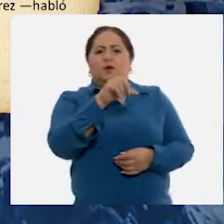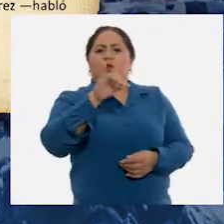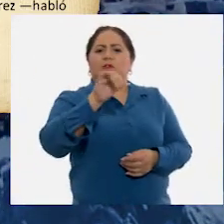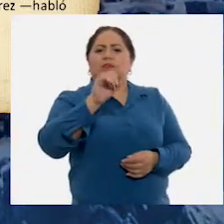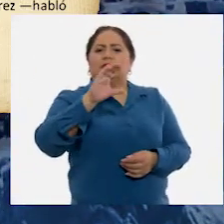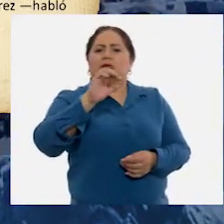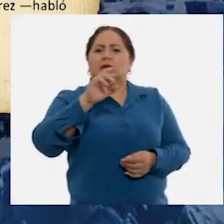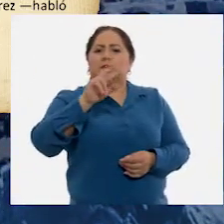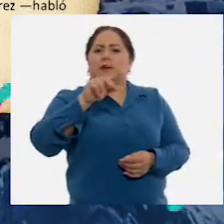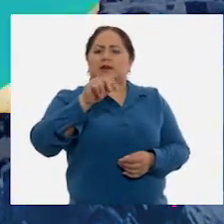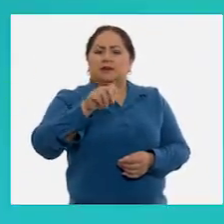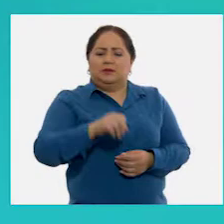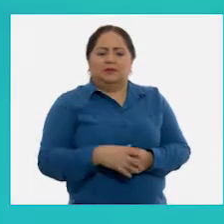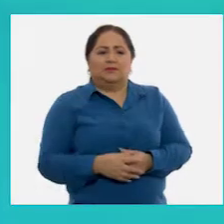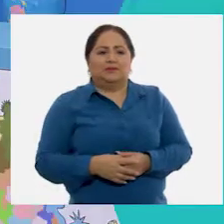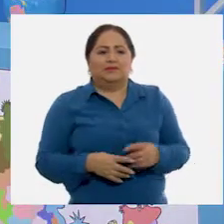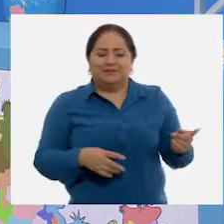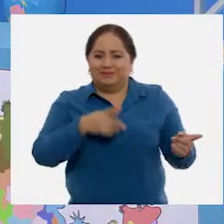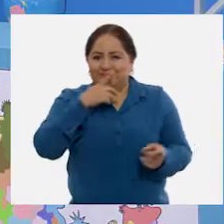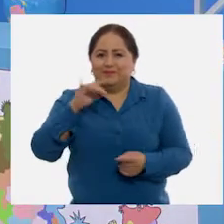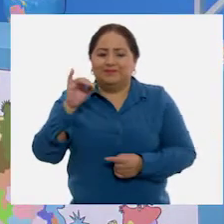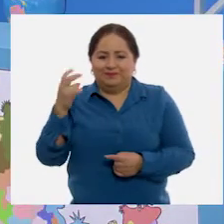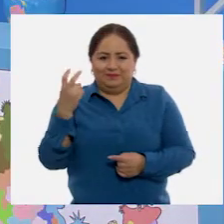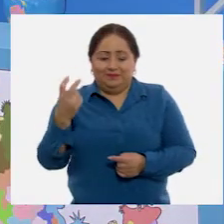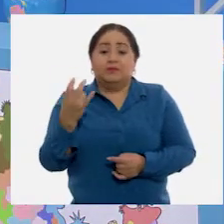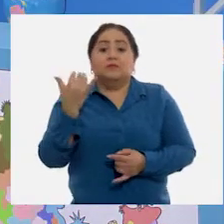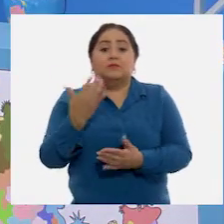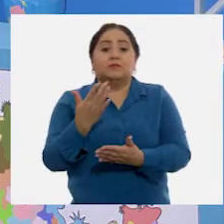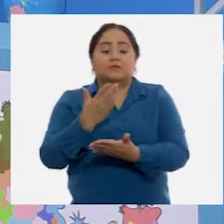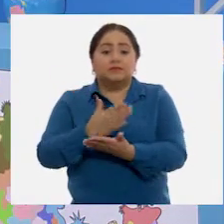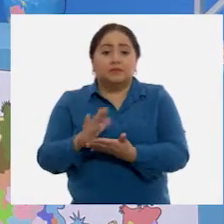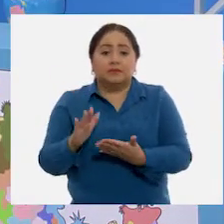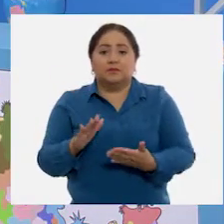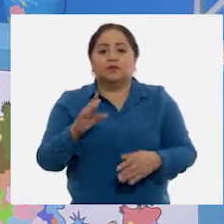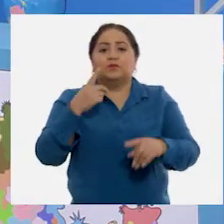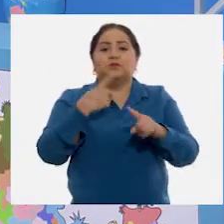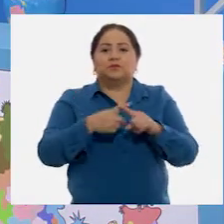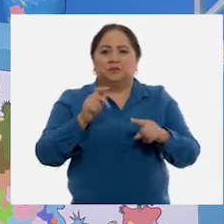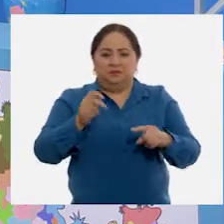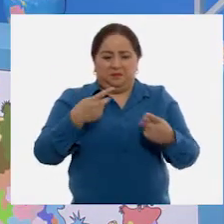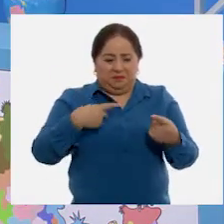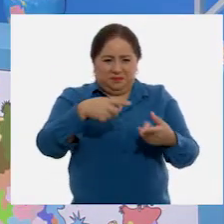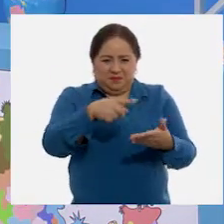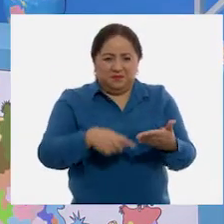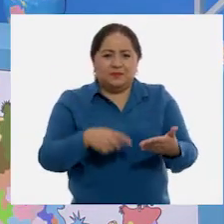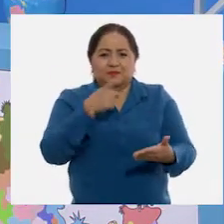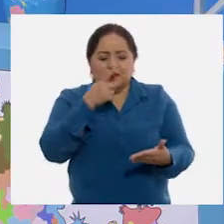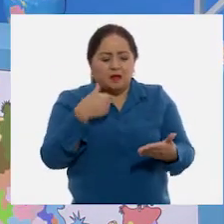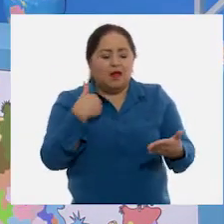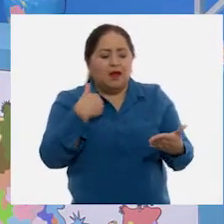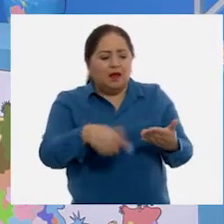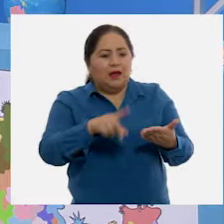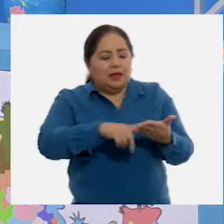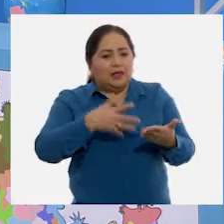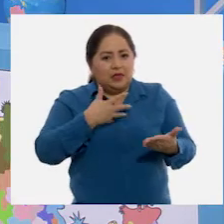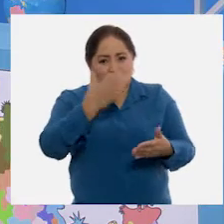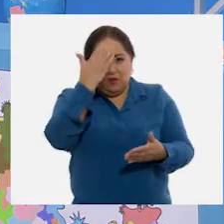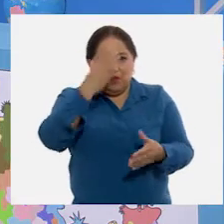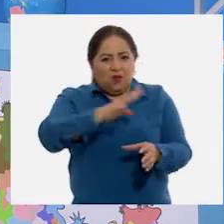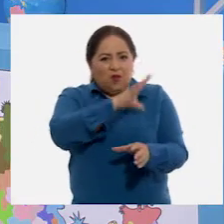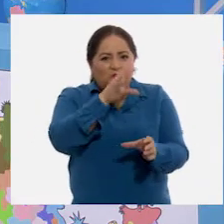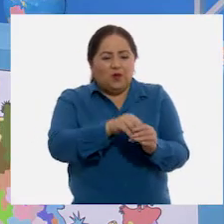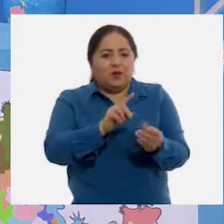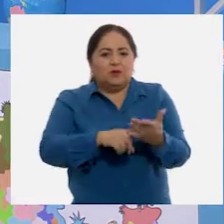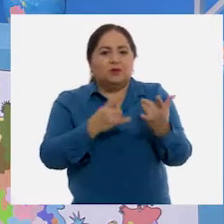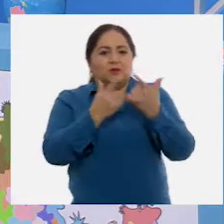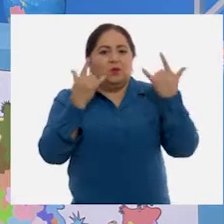Cervantes. Así es, María. Además, lo dicho por el personaje refleja que tiene conocimiento sobre la historia